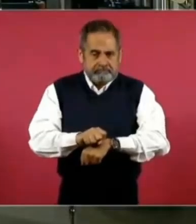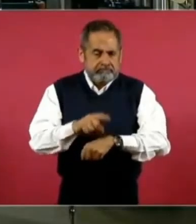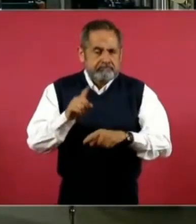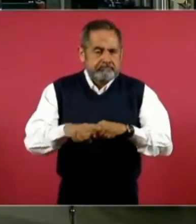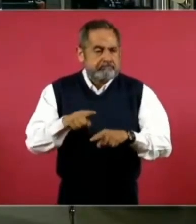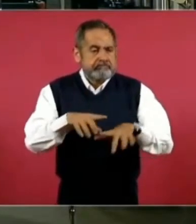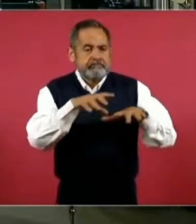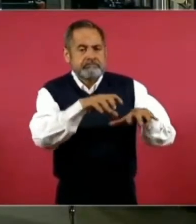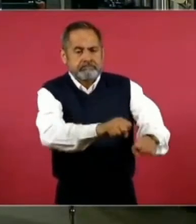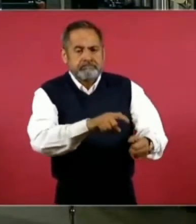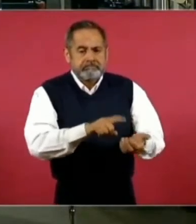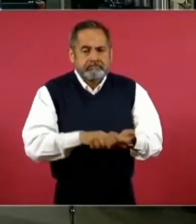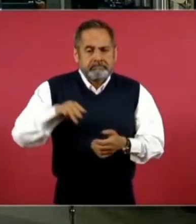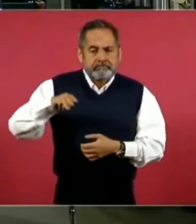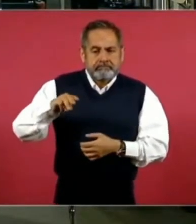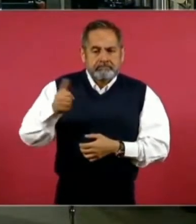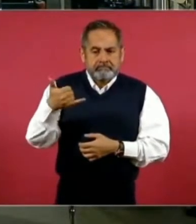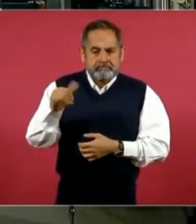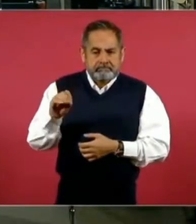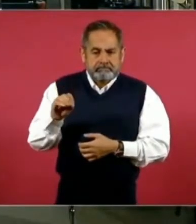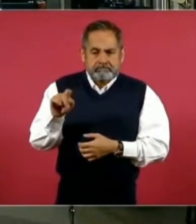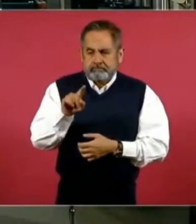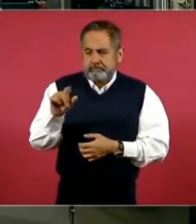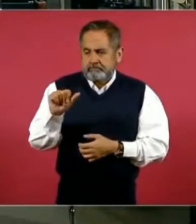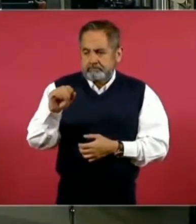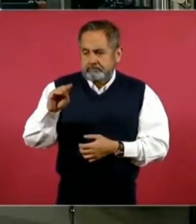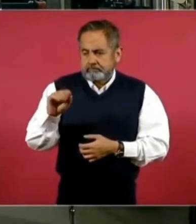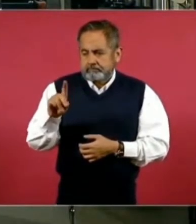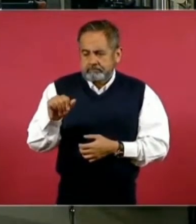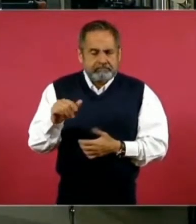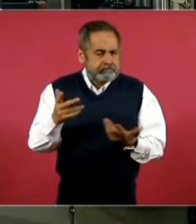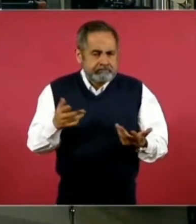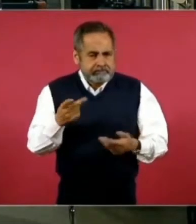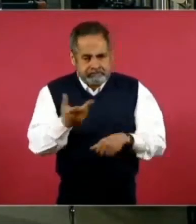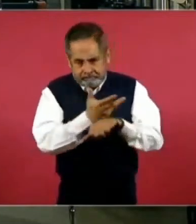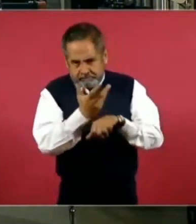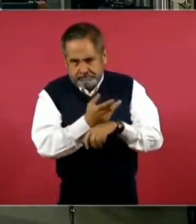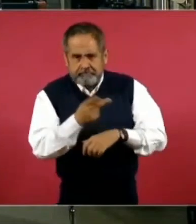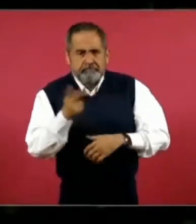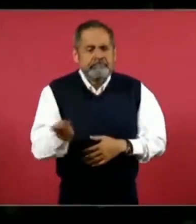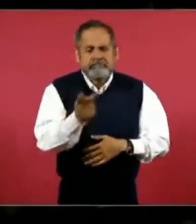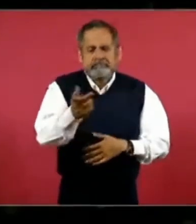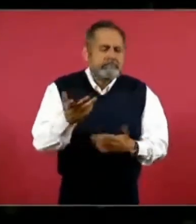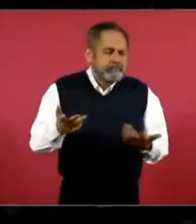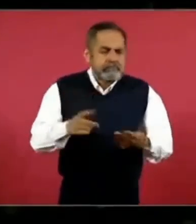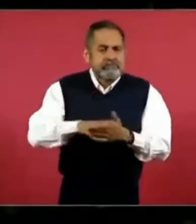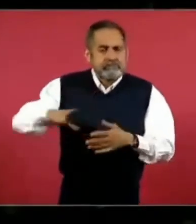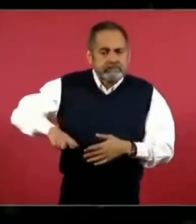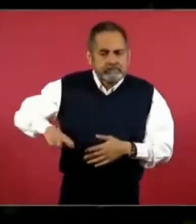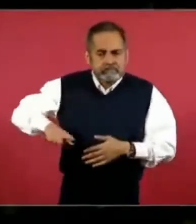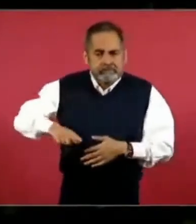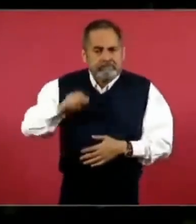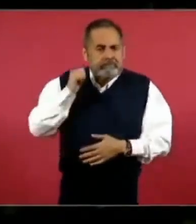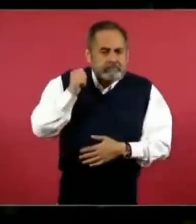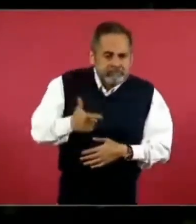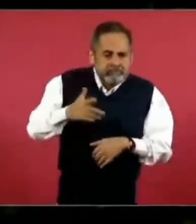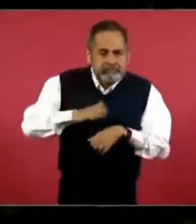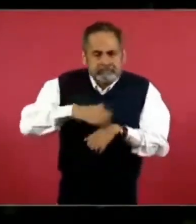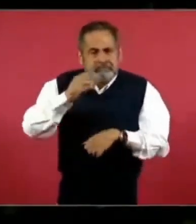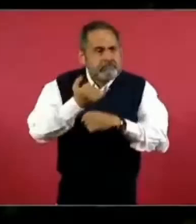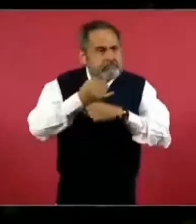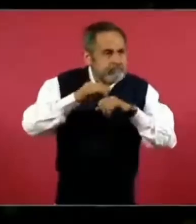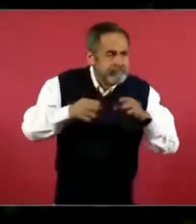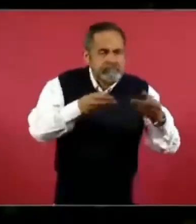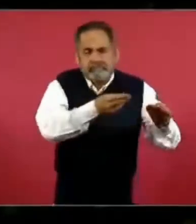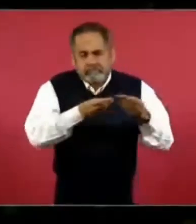detención de Ismael El Mayo Zambada en Estados Unidos. Preguntarle si ya el gobierno de Estados Unidos ya informó algo,